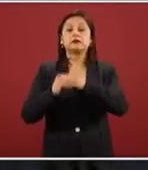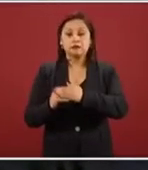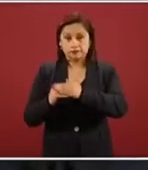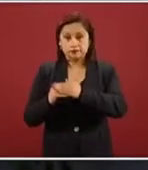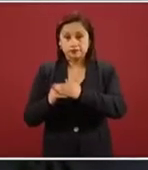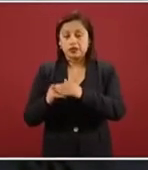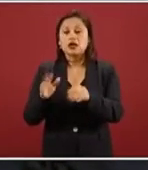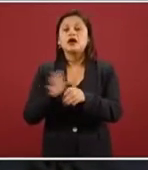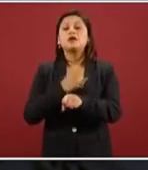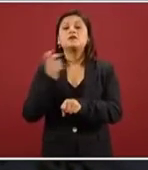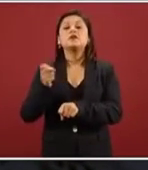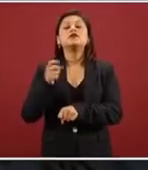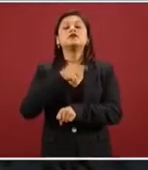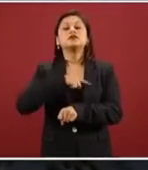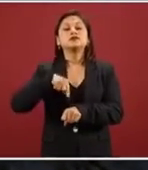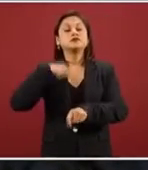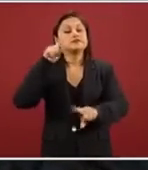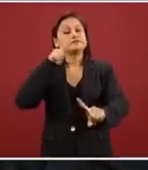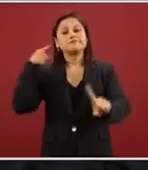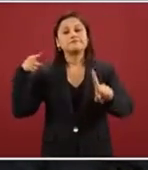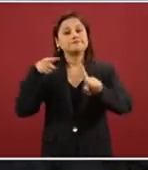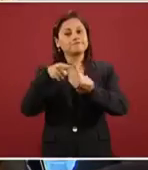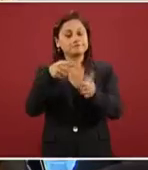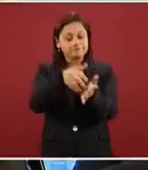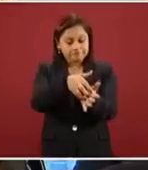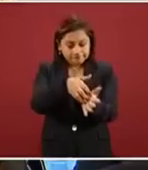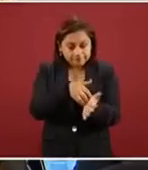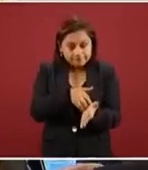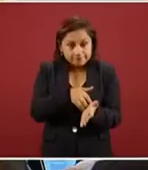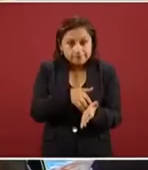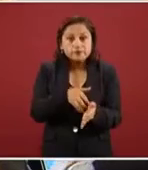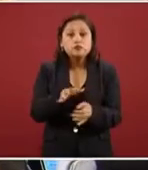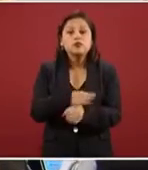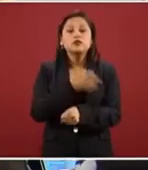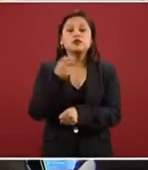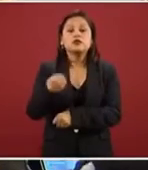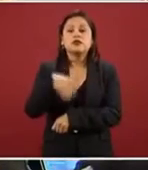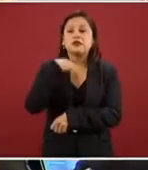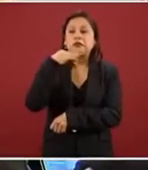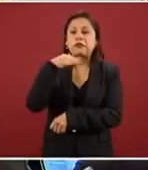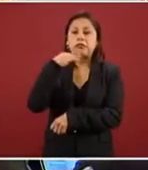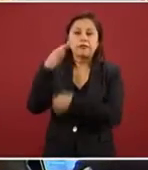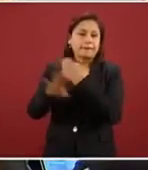austeridad, por eso es el combate a la corrupción,